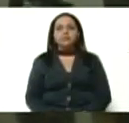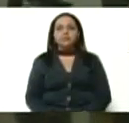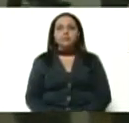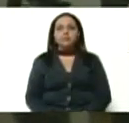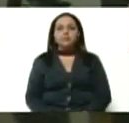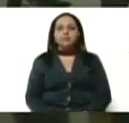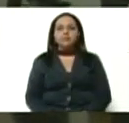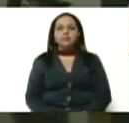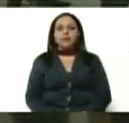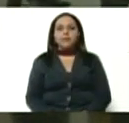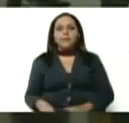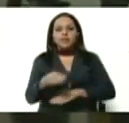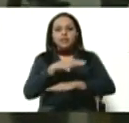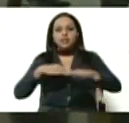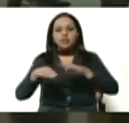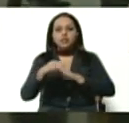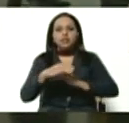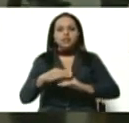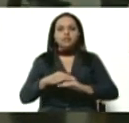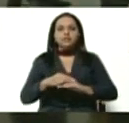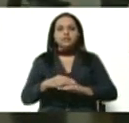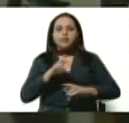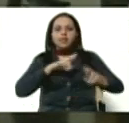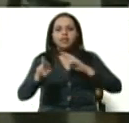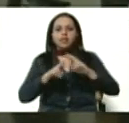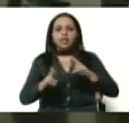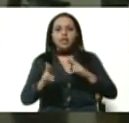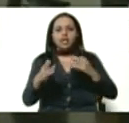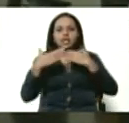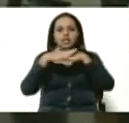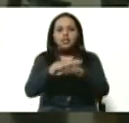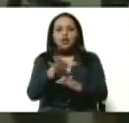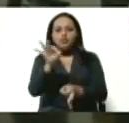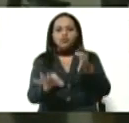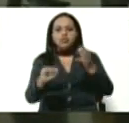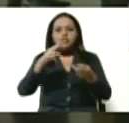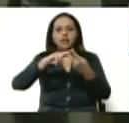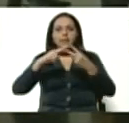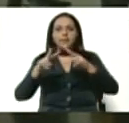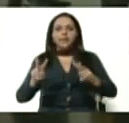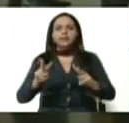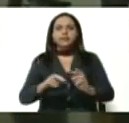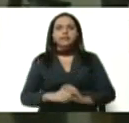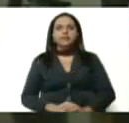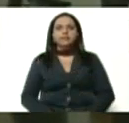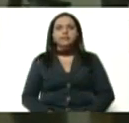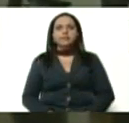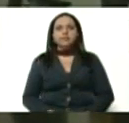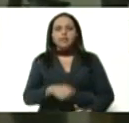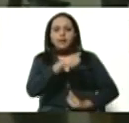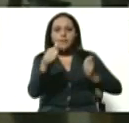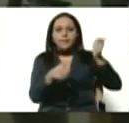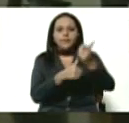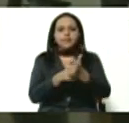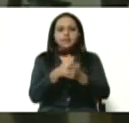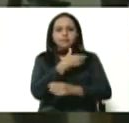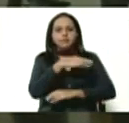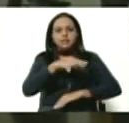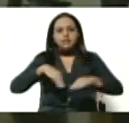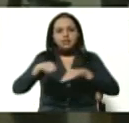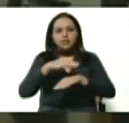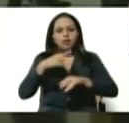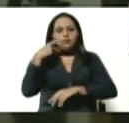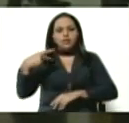Venezuela, Ministerio del Poder Popular para Relaciones Interiores, Justicia y Paz, Viceministerio de Política Interior y